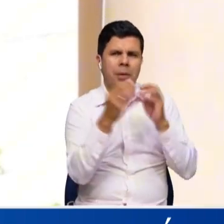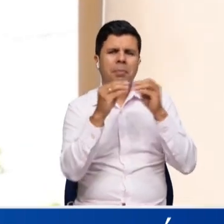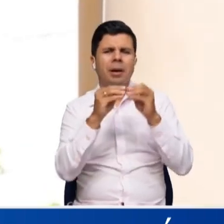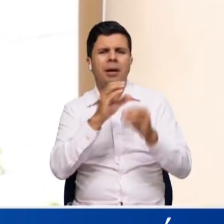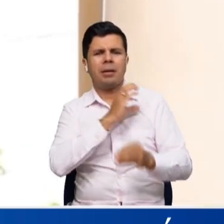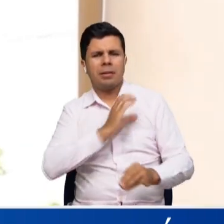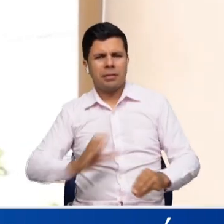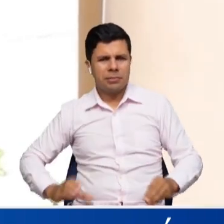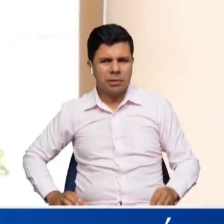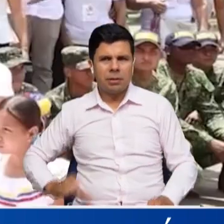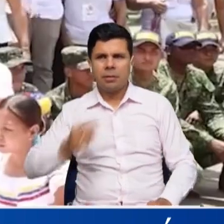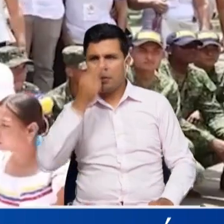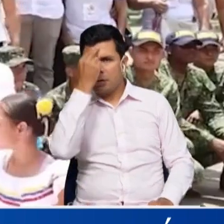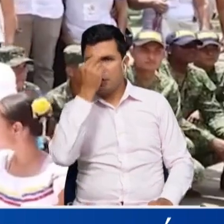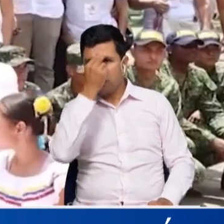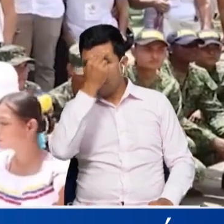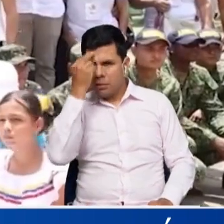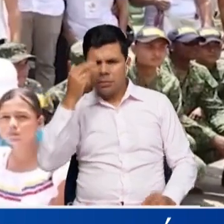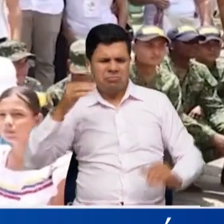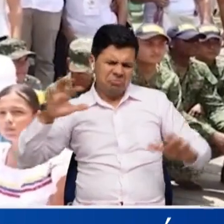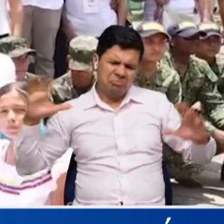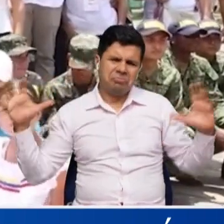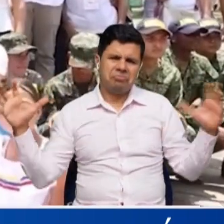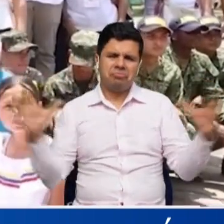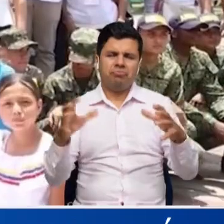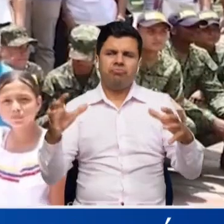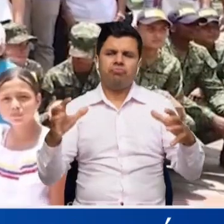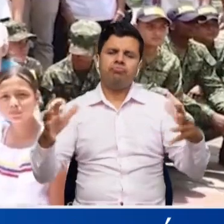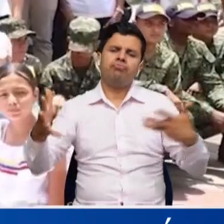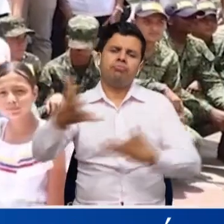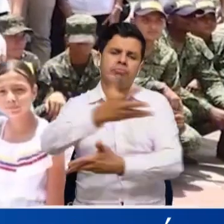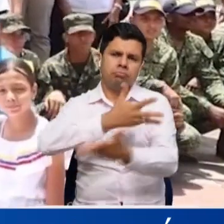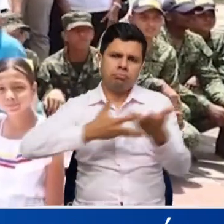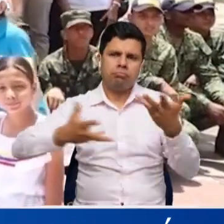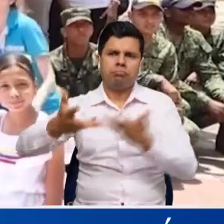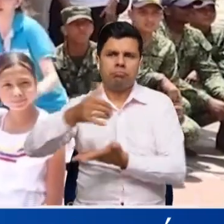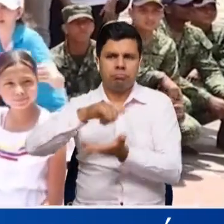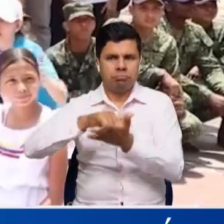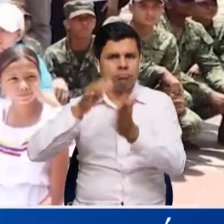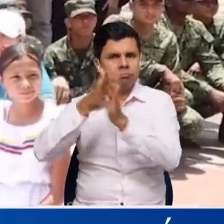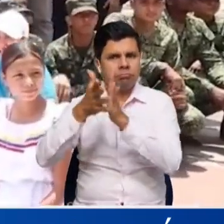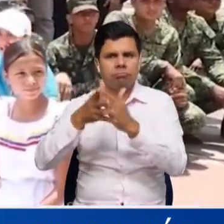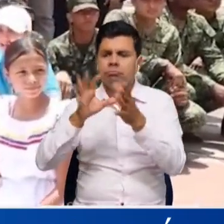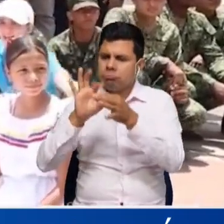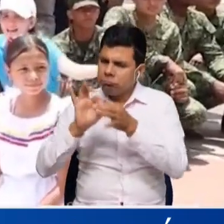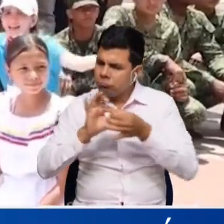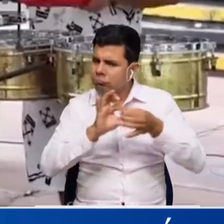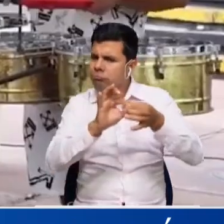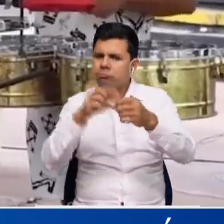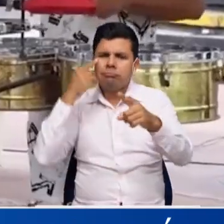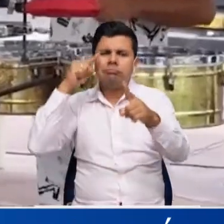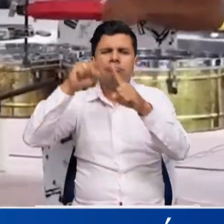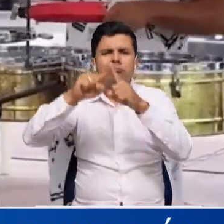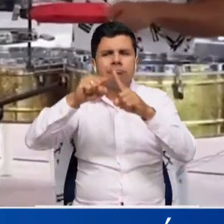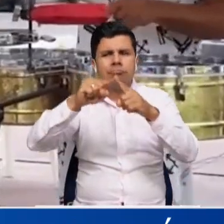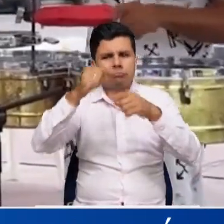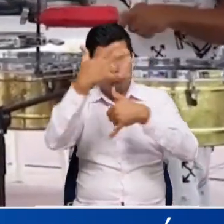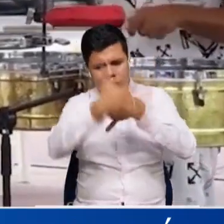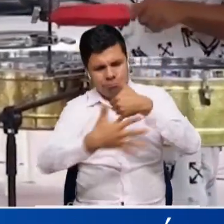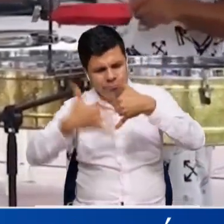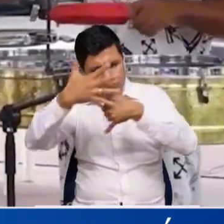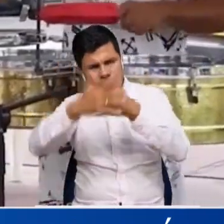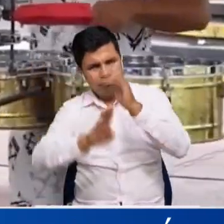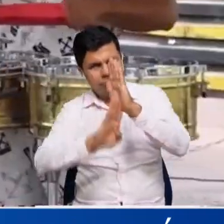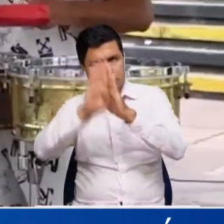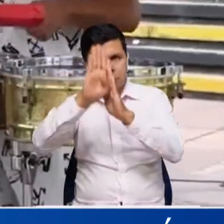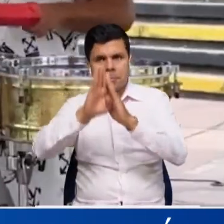iglesias católica y cristiana. Con alabanzas y mensajes con el lema de esta jornada, Uniendo Voces Construimos País, el templete de